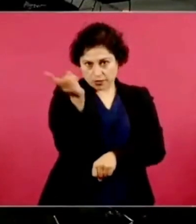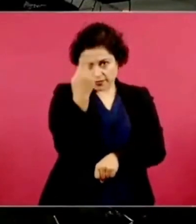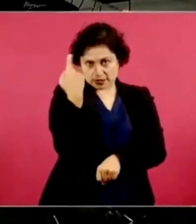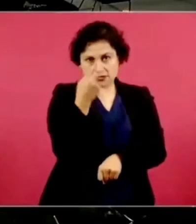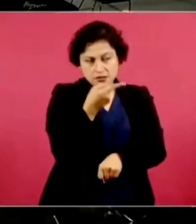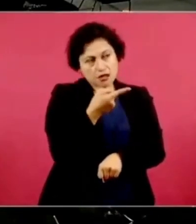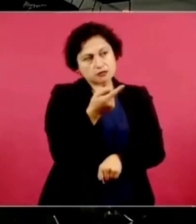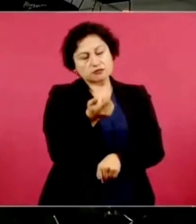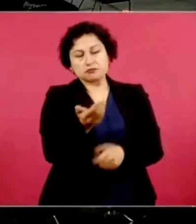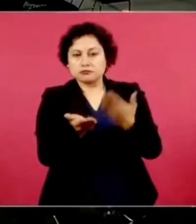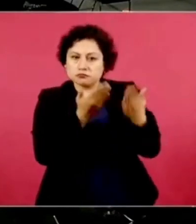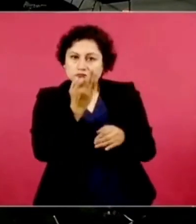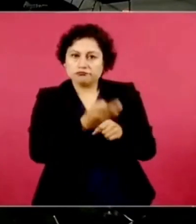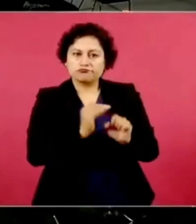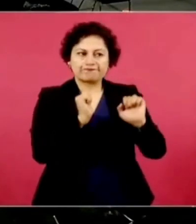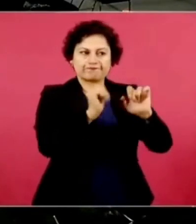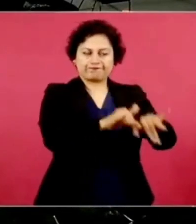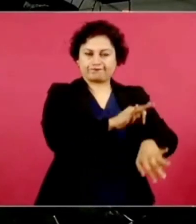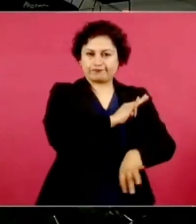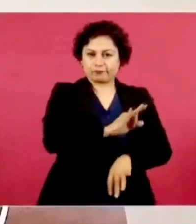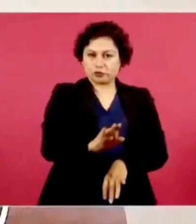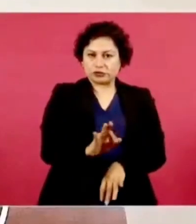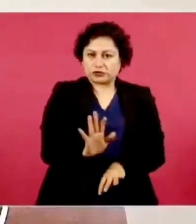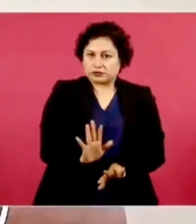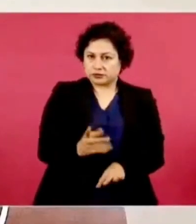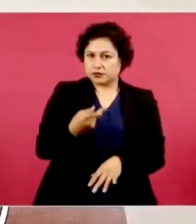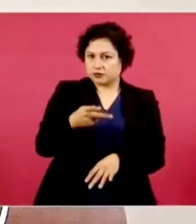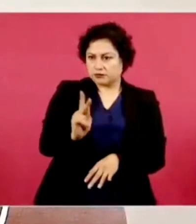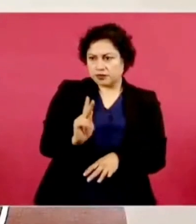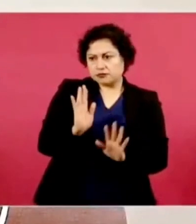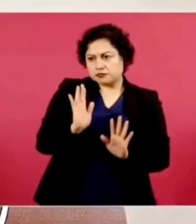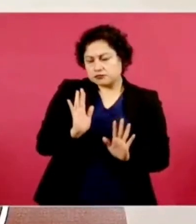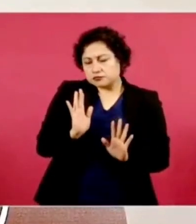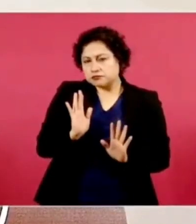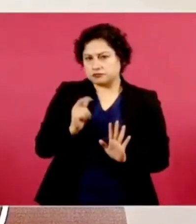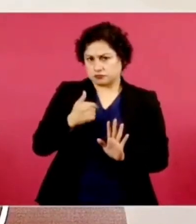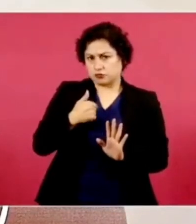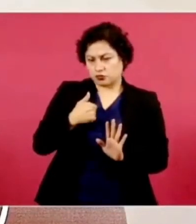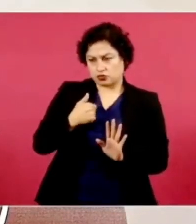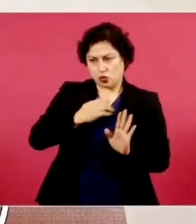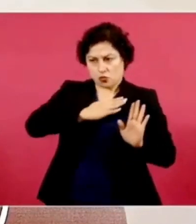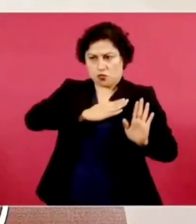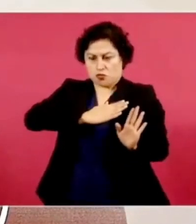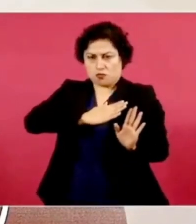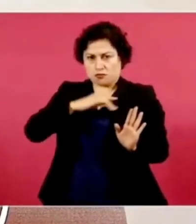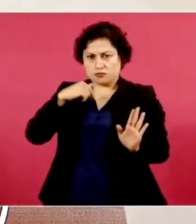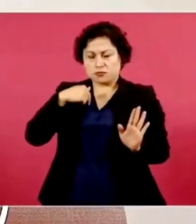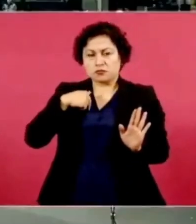Pero vamos a revisarlo. Yo ofrezco eso. Le voy a pedir a